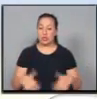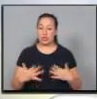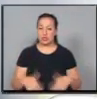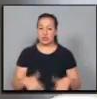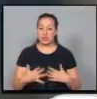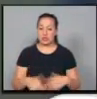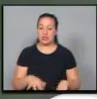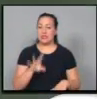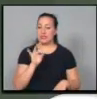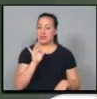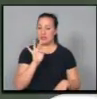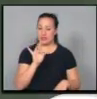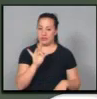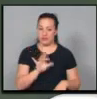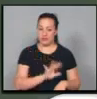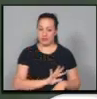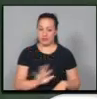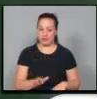Son dificilísimas.